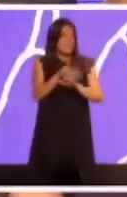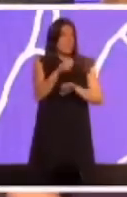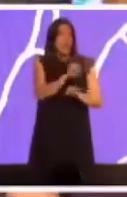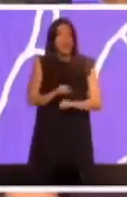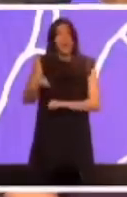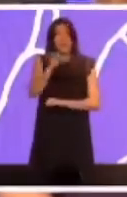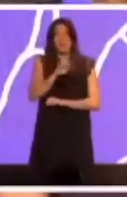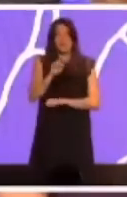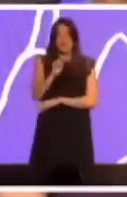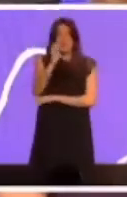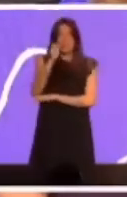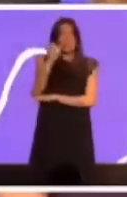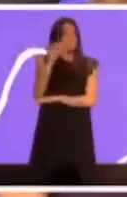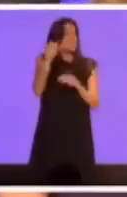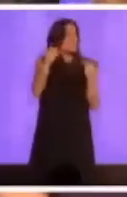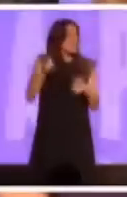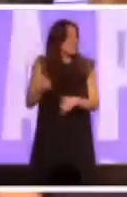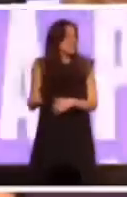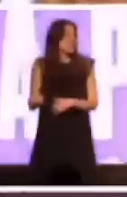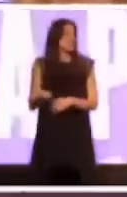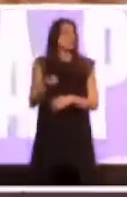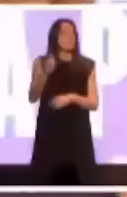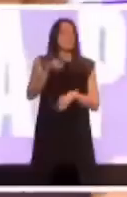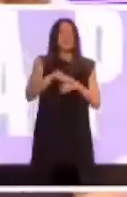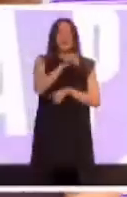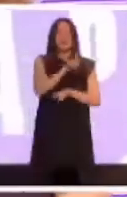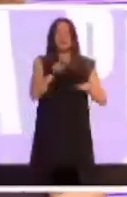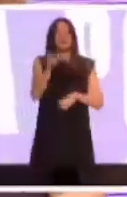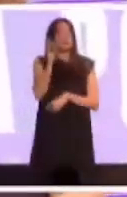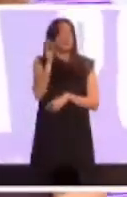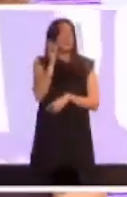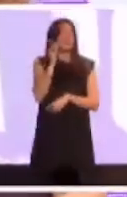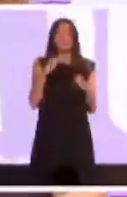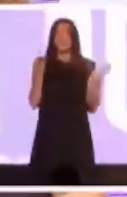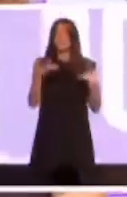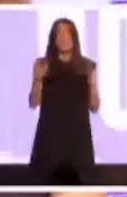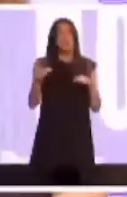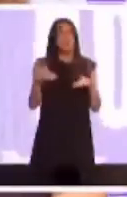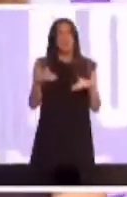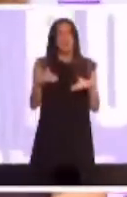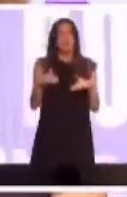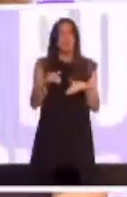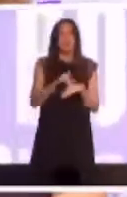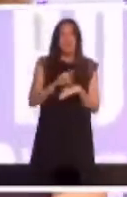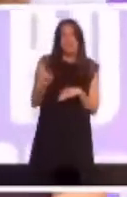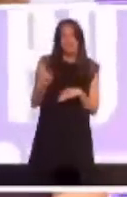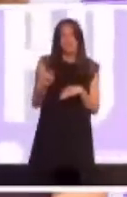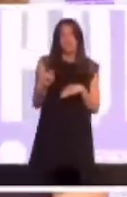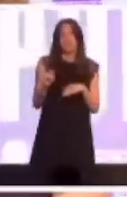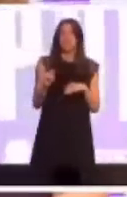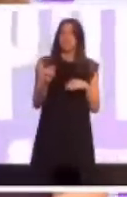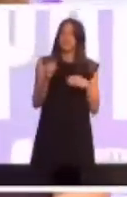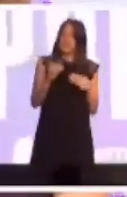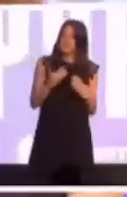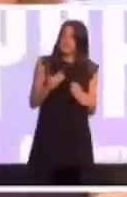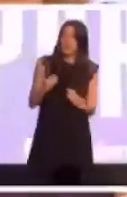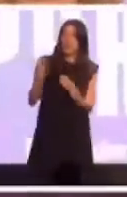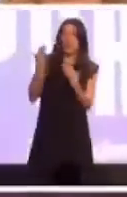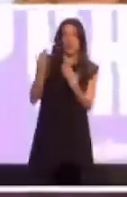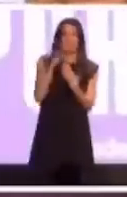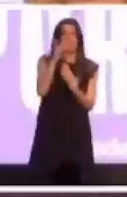años para honrar a las que ya no están pero nos han enseñado a pelear para